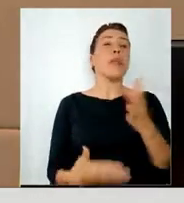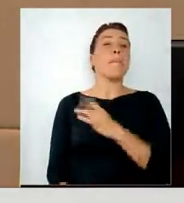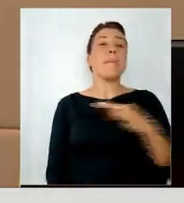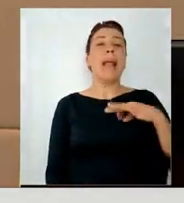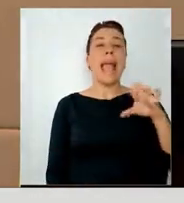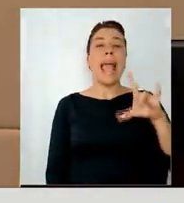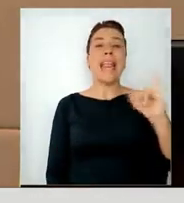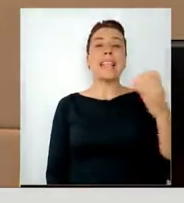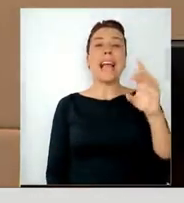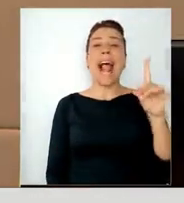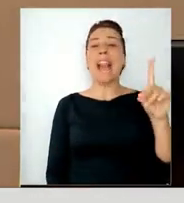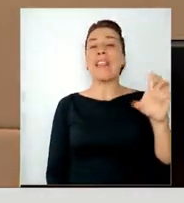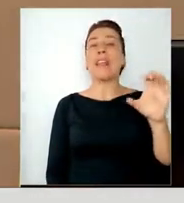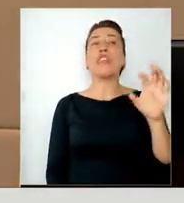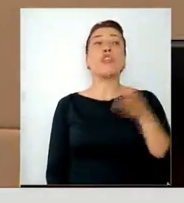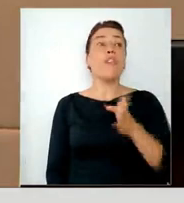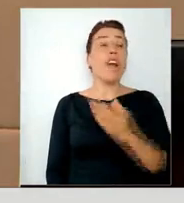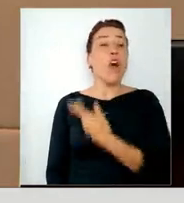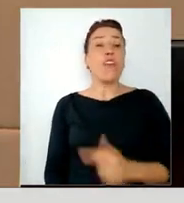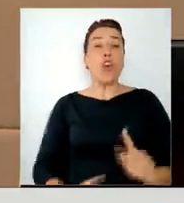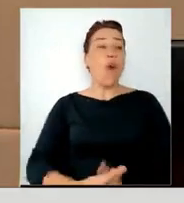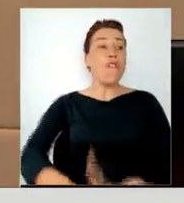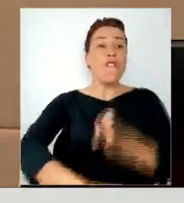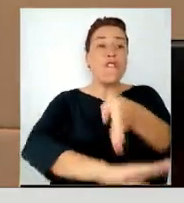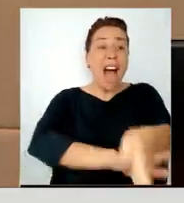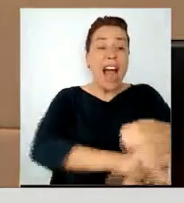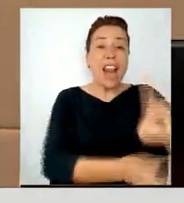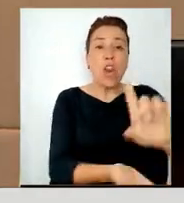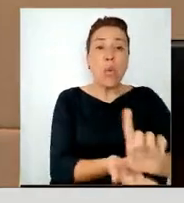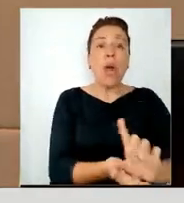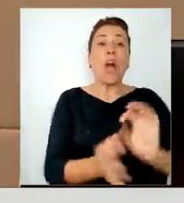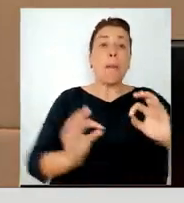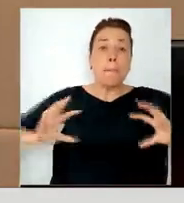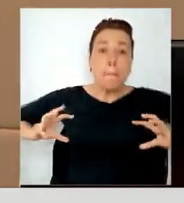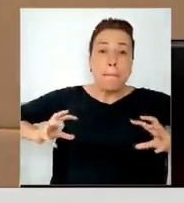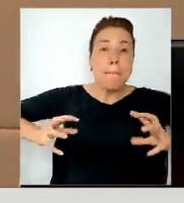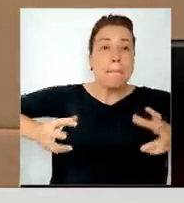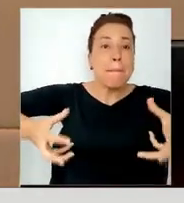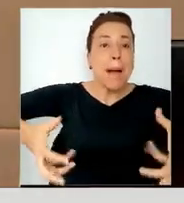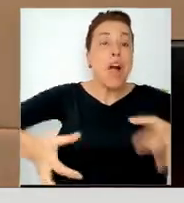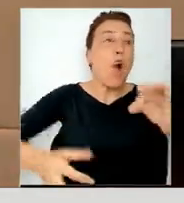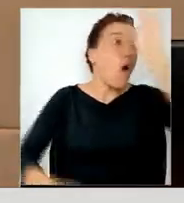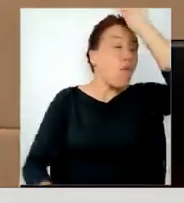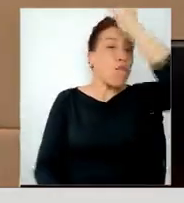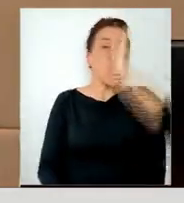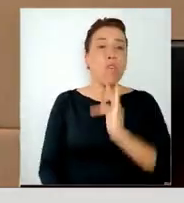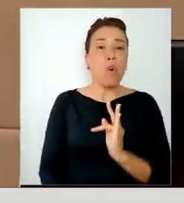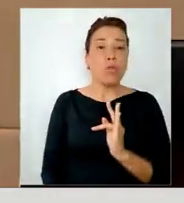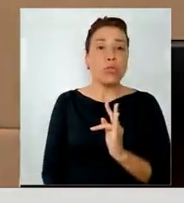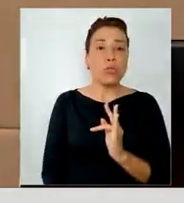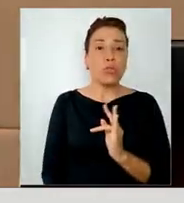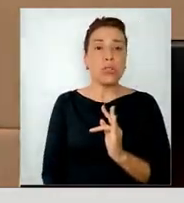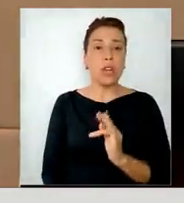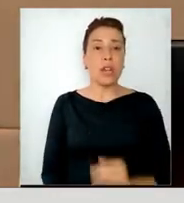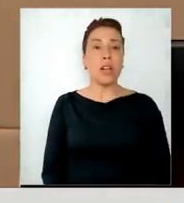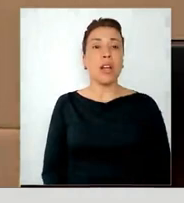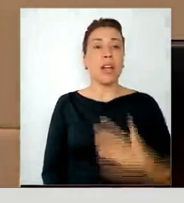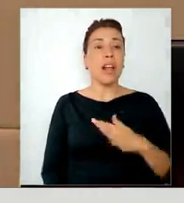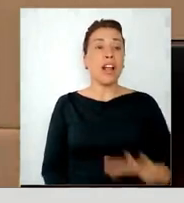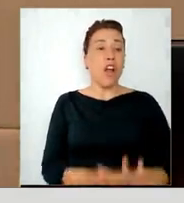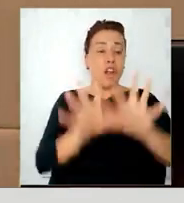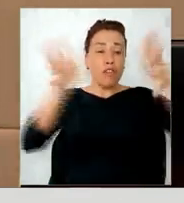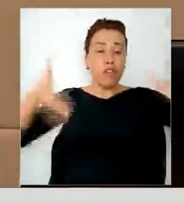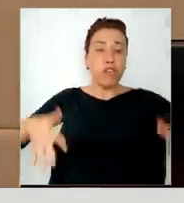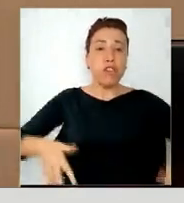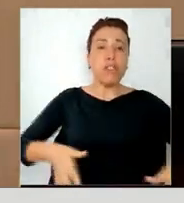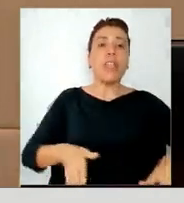gobierno no se apersona en esa zona ni con maquinaria ni con funcionarios y por lo tanto pretenden que el desborde de la Ribera del río que está